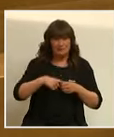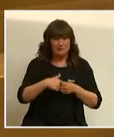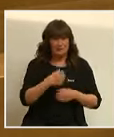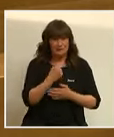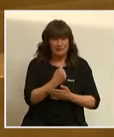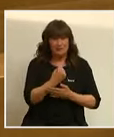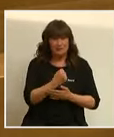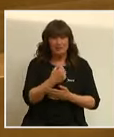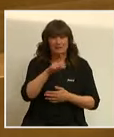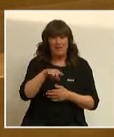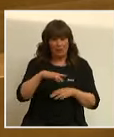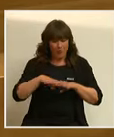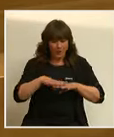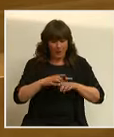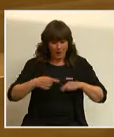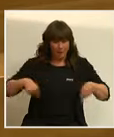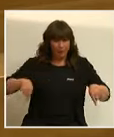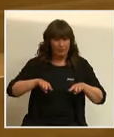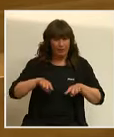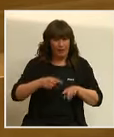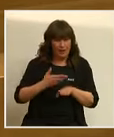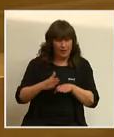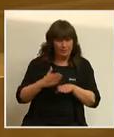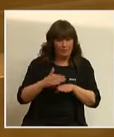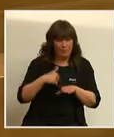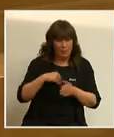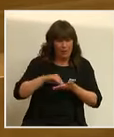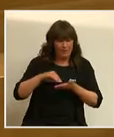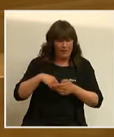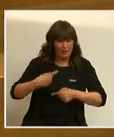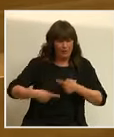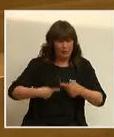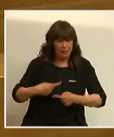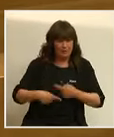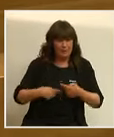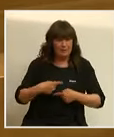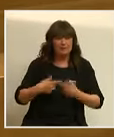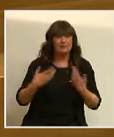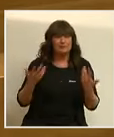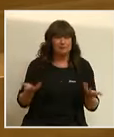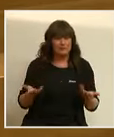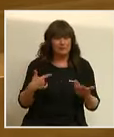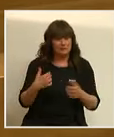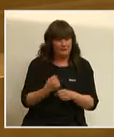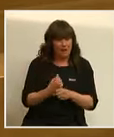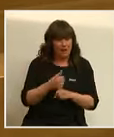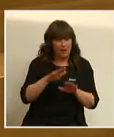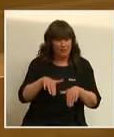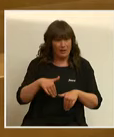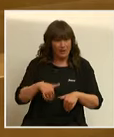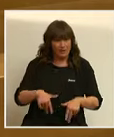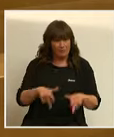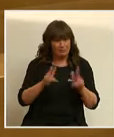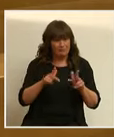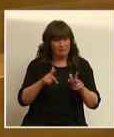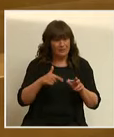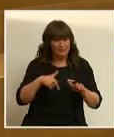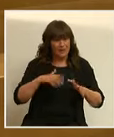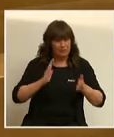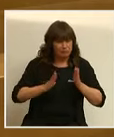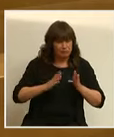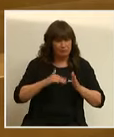personas de la red que con su trabajo cotidiano en las oficinas ubicadas en las sedes judiciales han permitido que esta intervención fuera